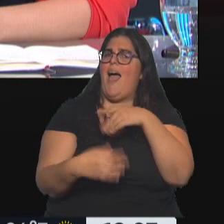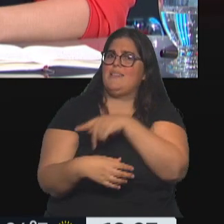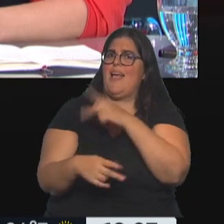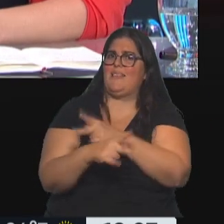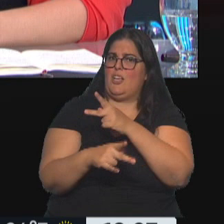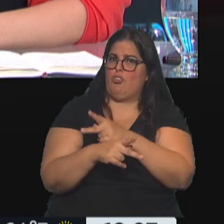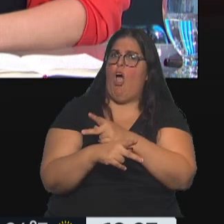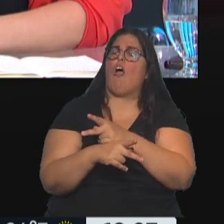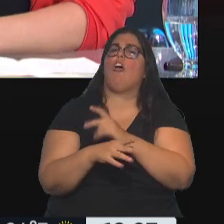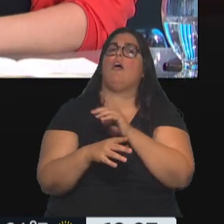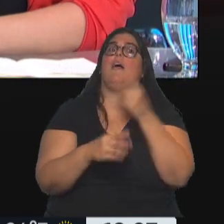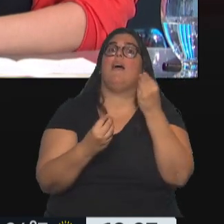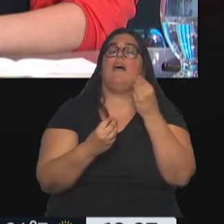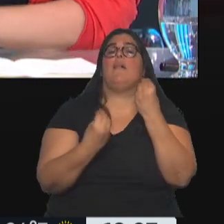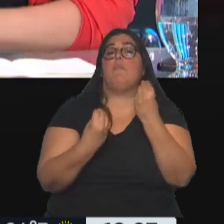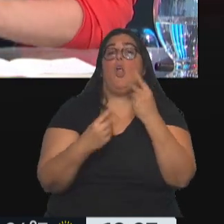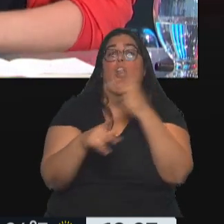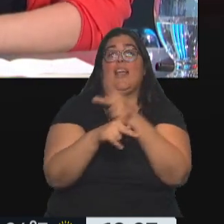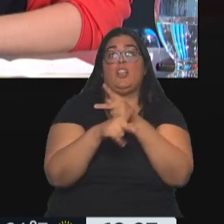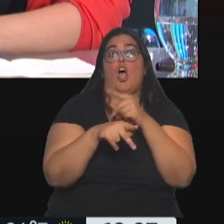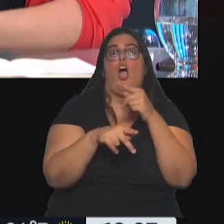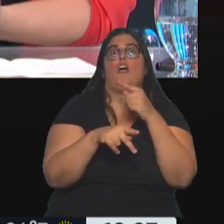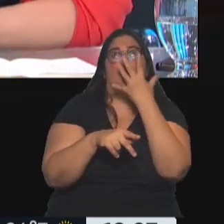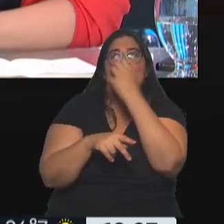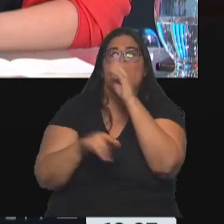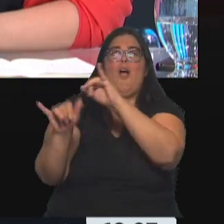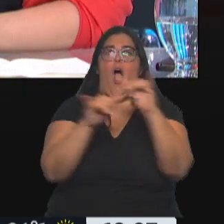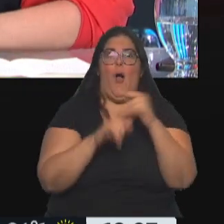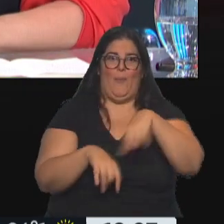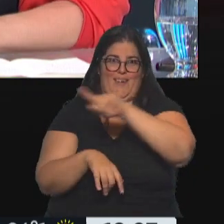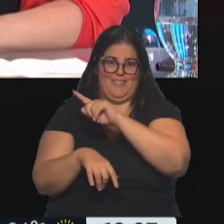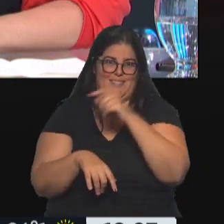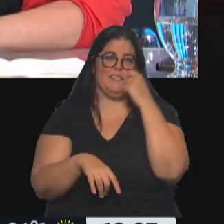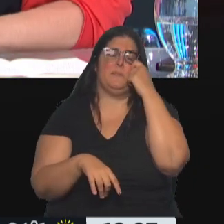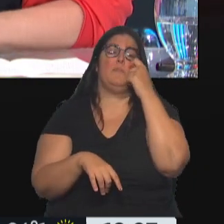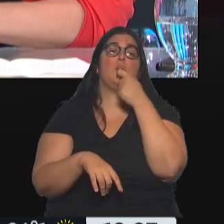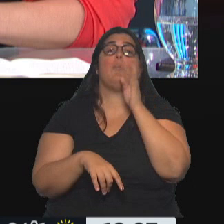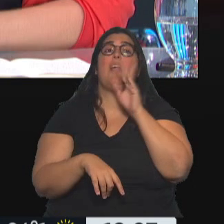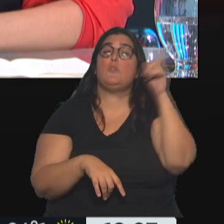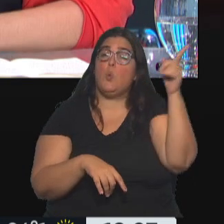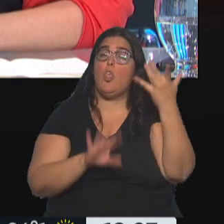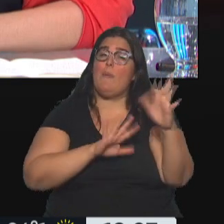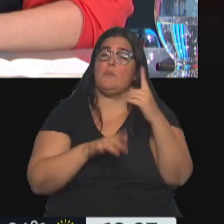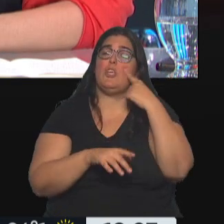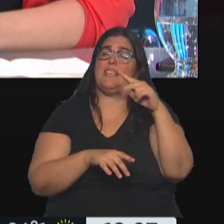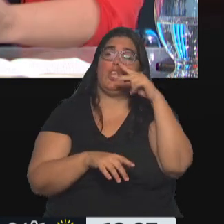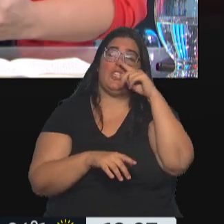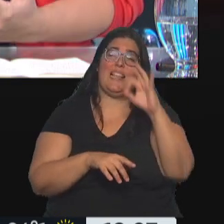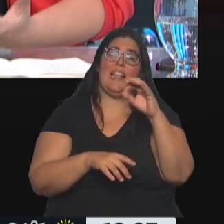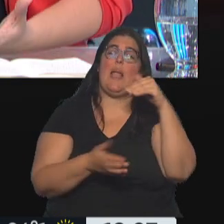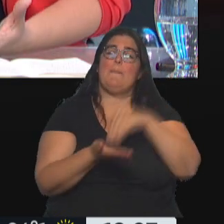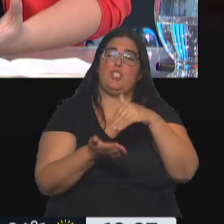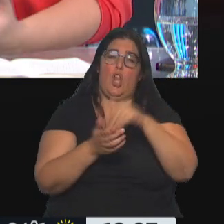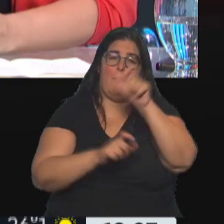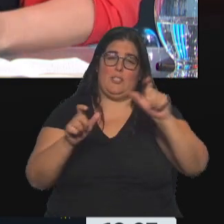llegar a un sector más joven a través de esta red social que decíamos. En Estados Unidos se calcula que tiene 170 millones de usuarios